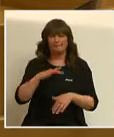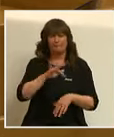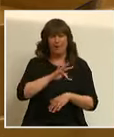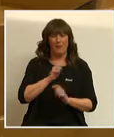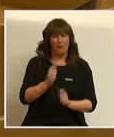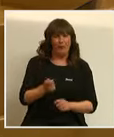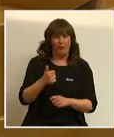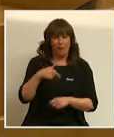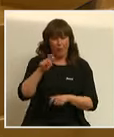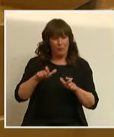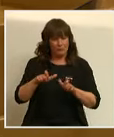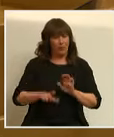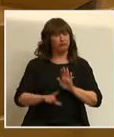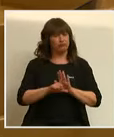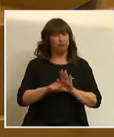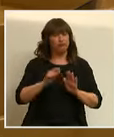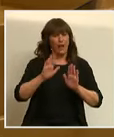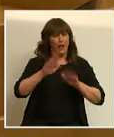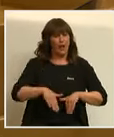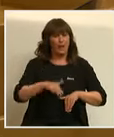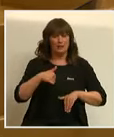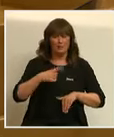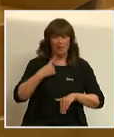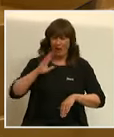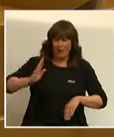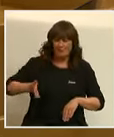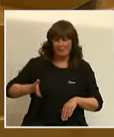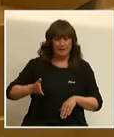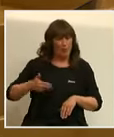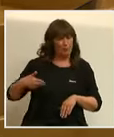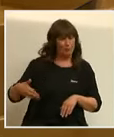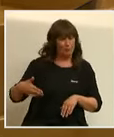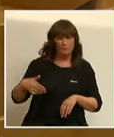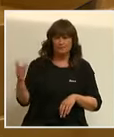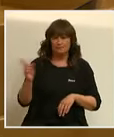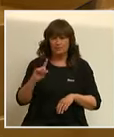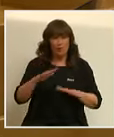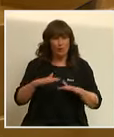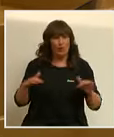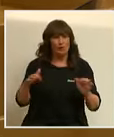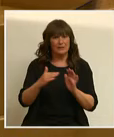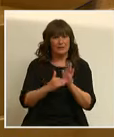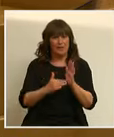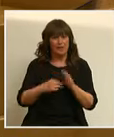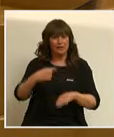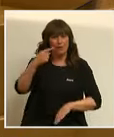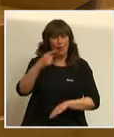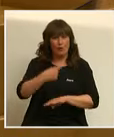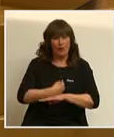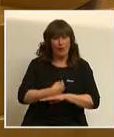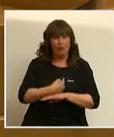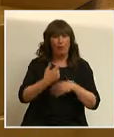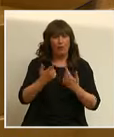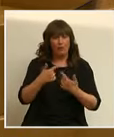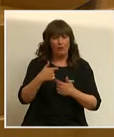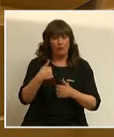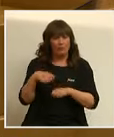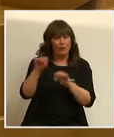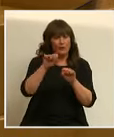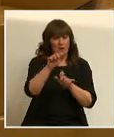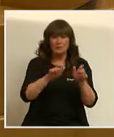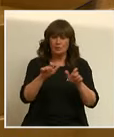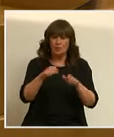menos ninguneados. Desde estas Cortes Valencianas tenemos la obligación de velar por aquellos que han confiado en nosotros